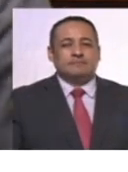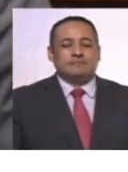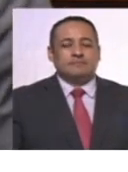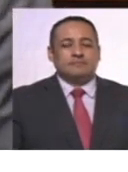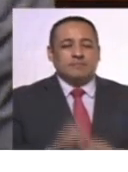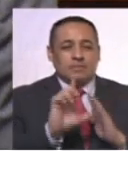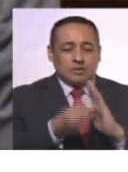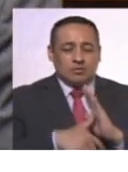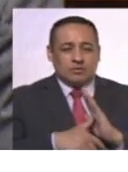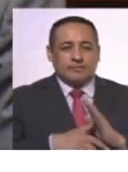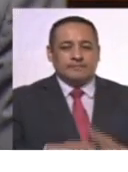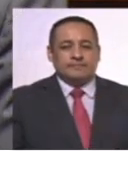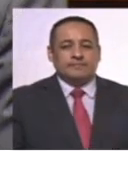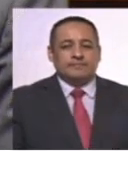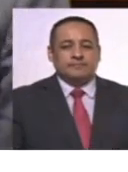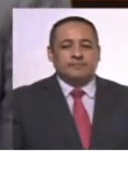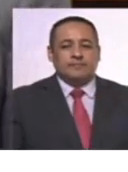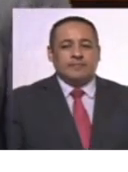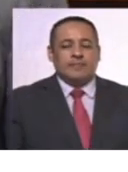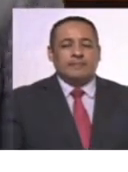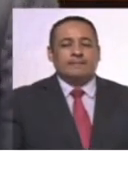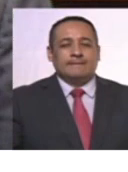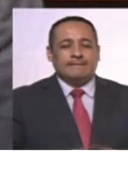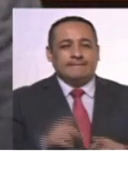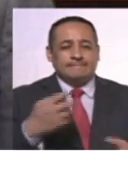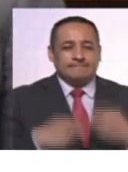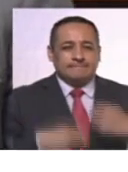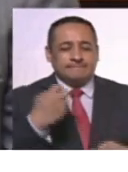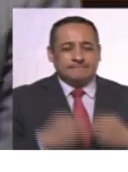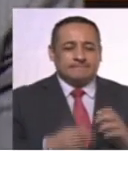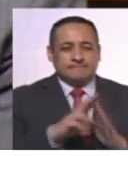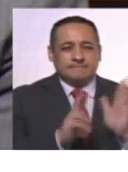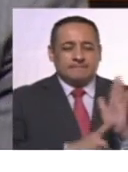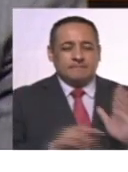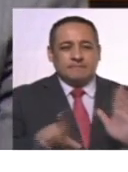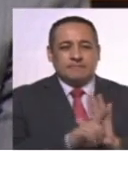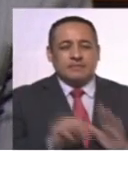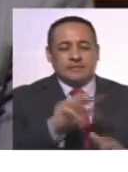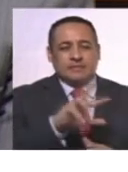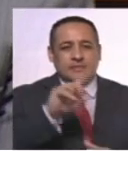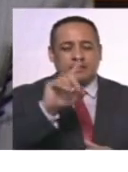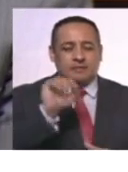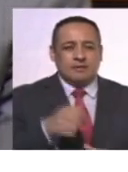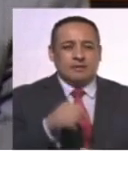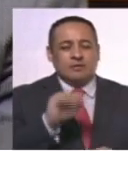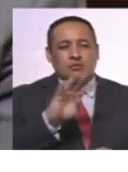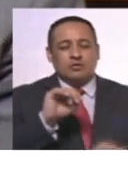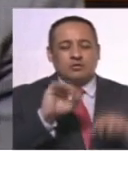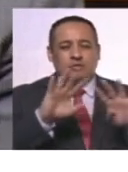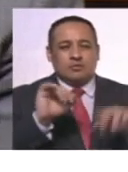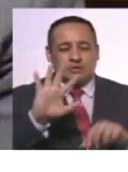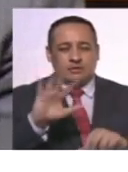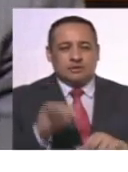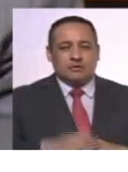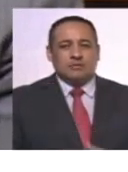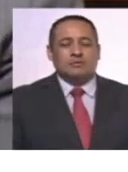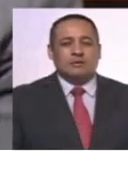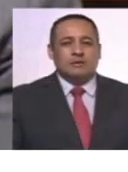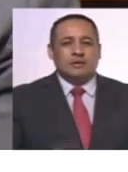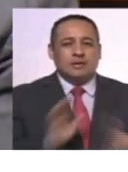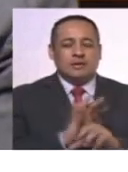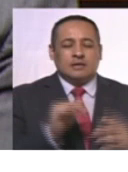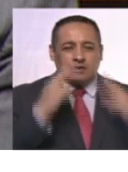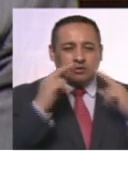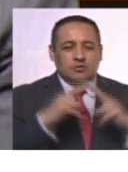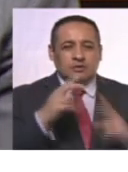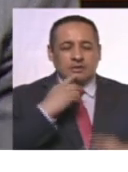Luego, la situación de la reglamentación de la ley 31.495, señora ministra. La ley que